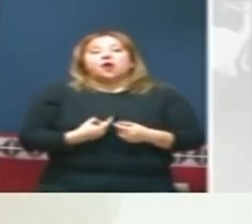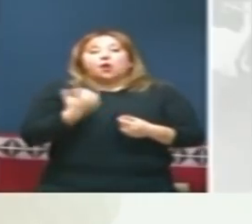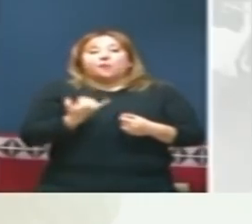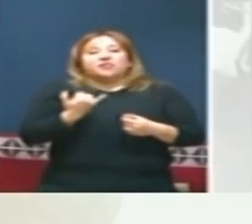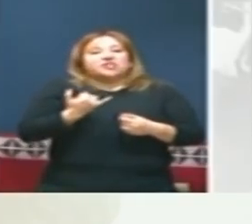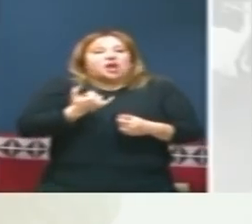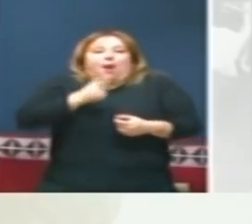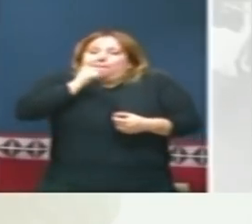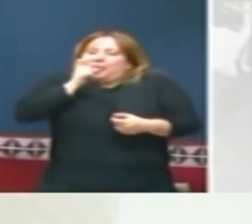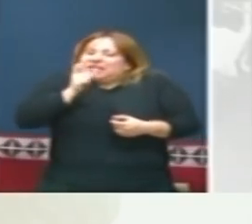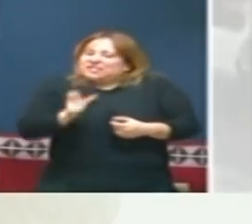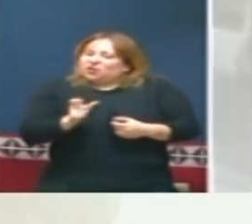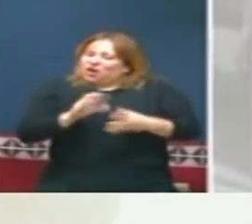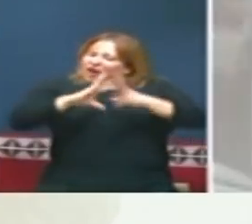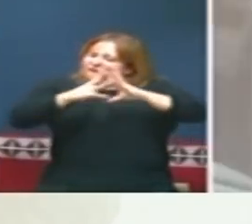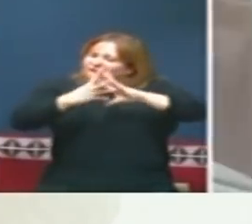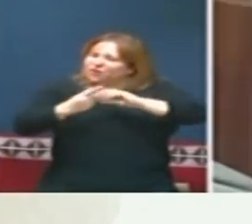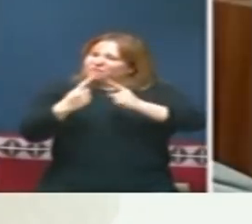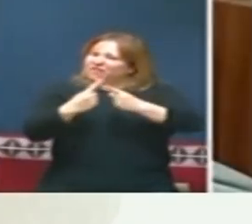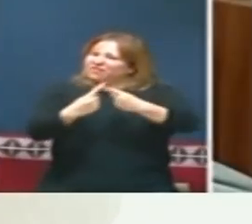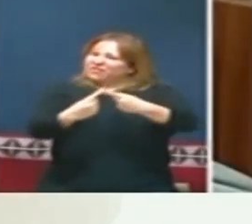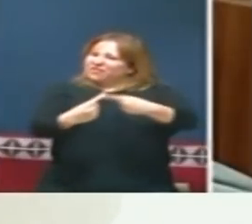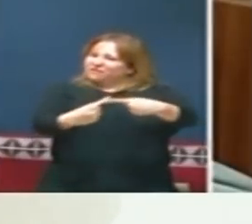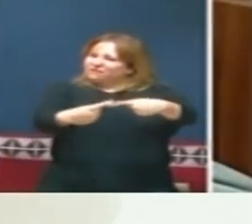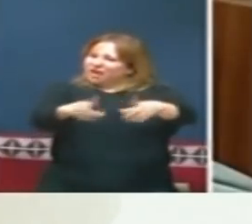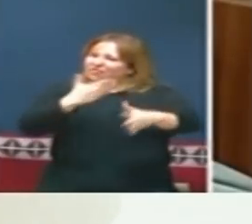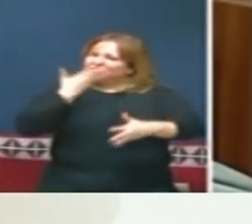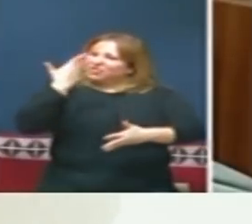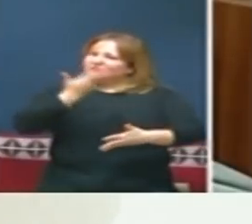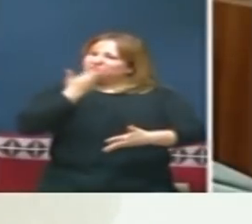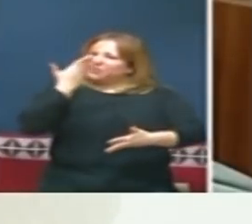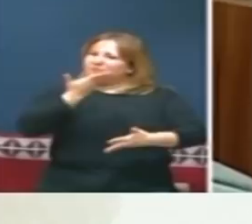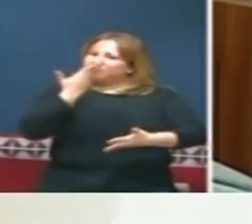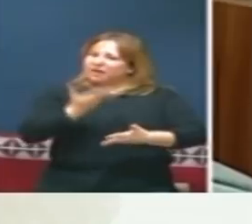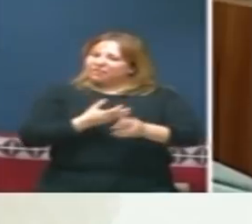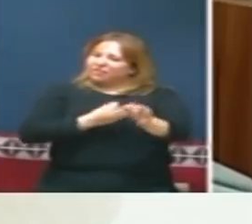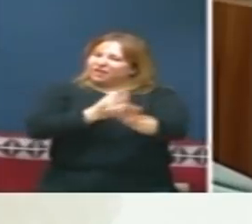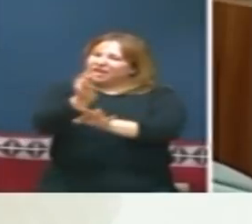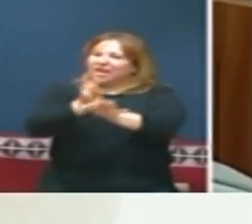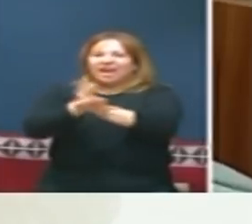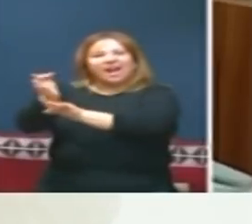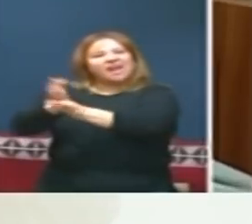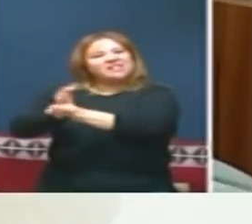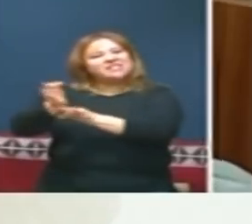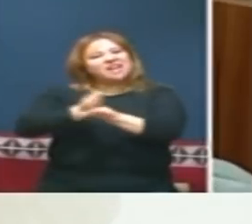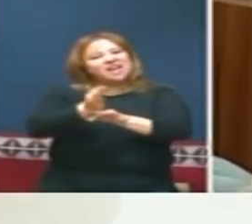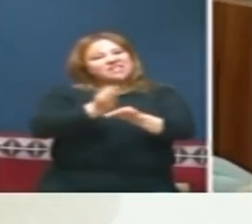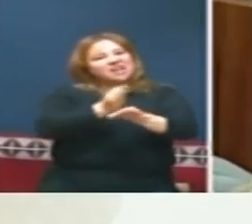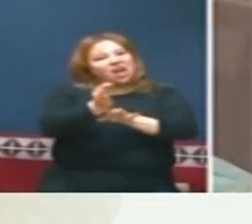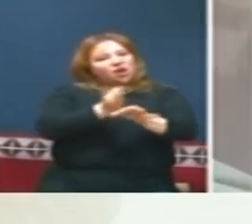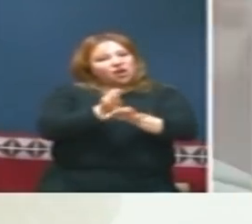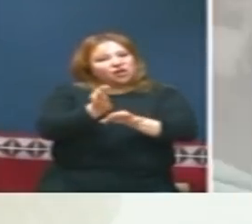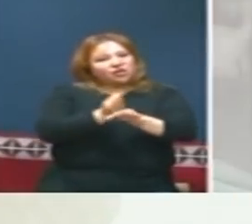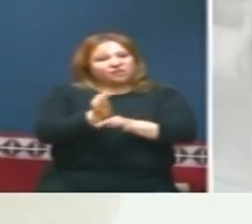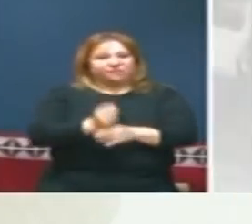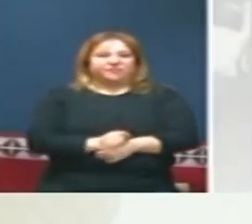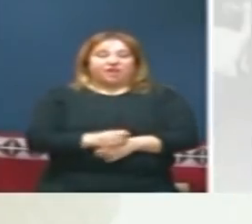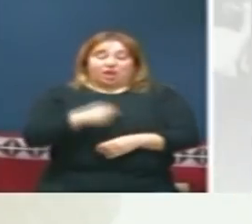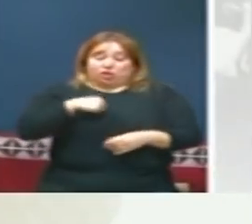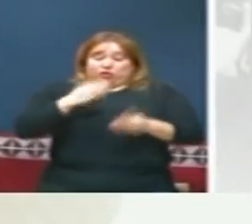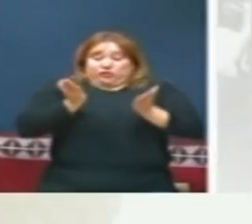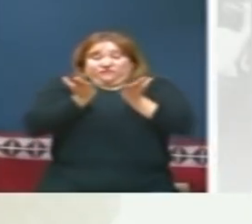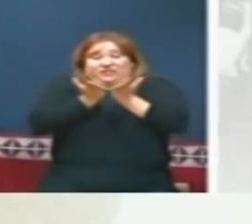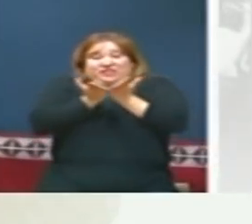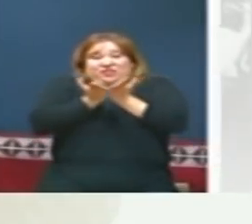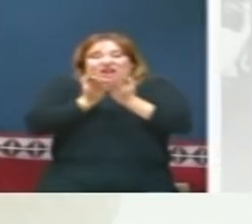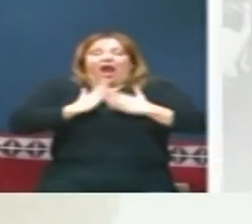una forma distinta y muy distinguida de enseñar para lo que él había estudiado